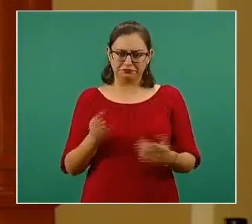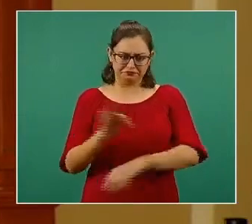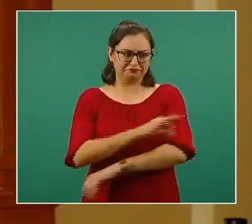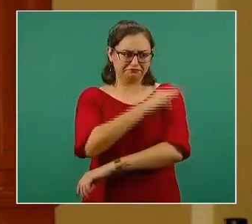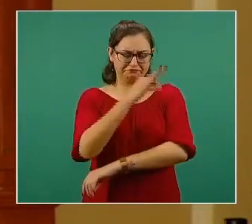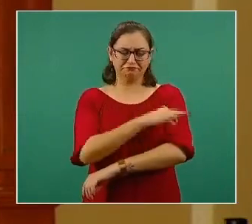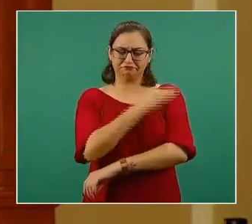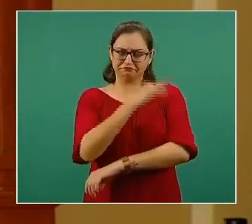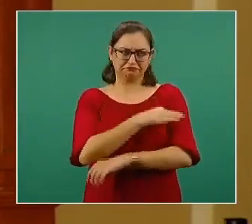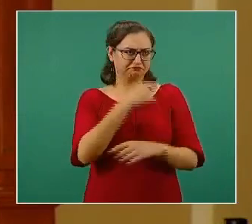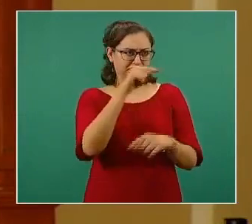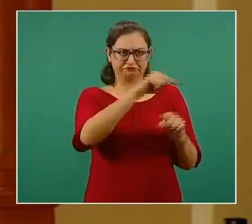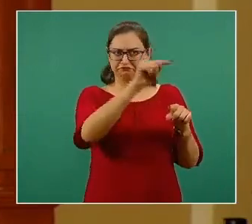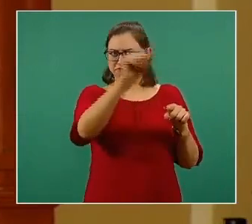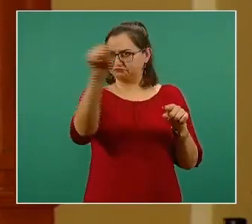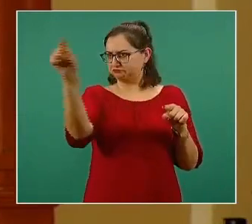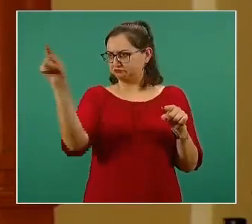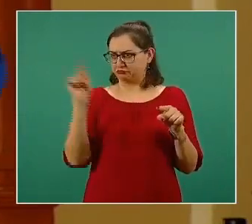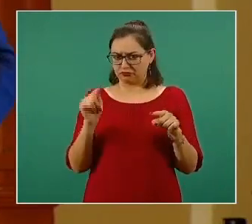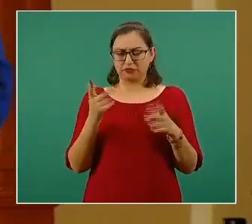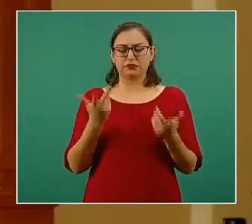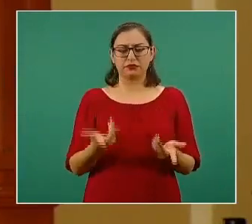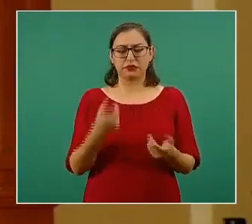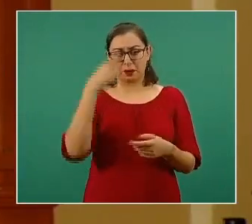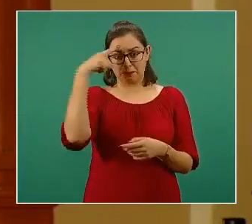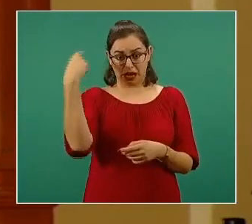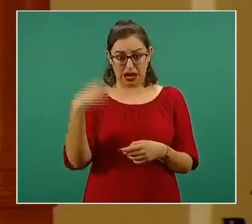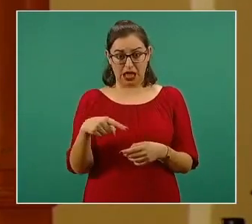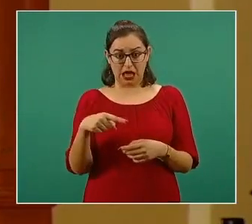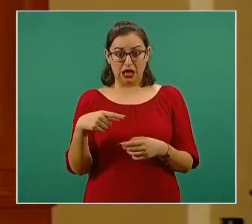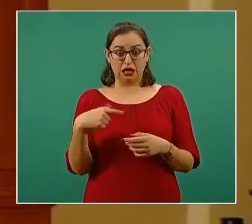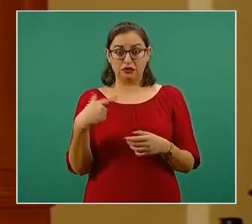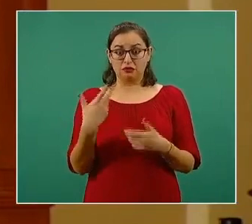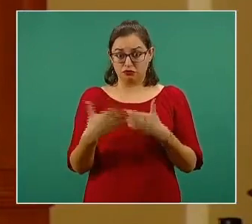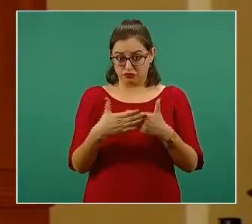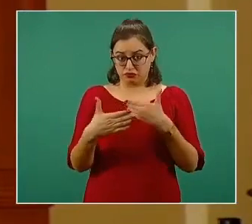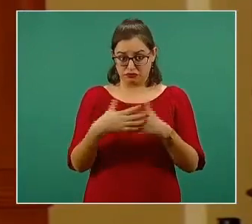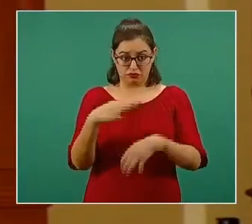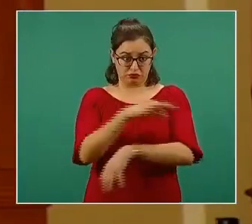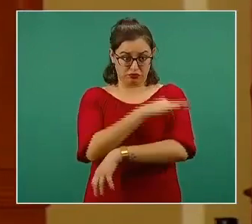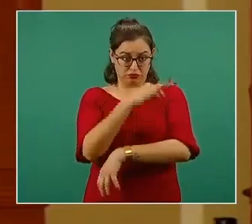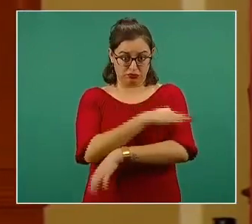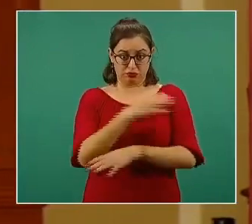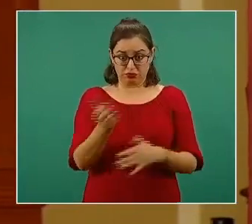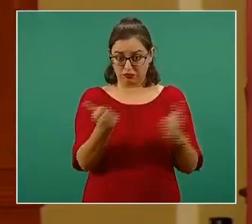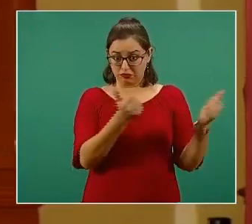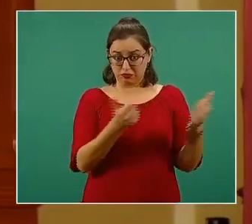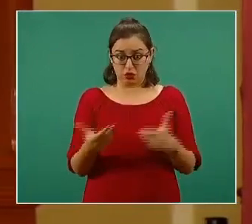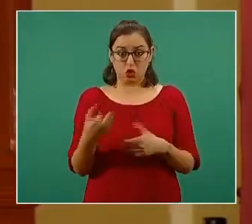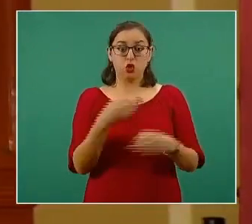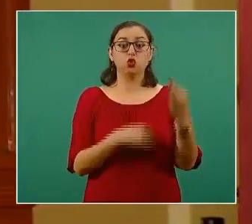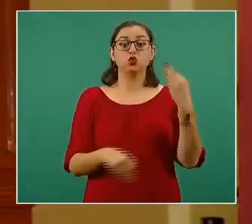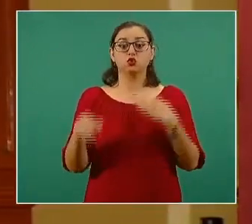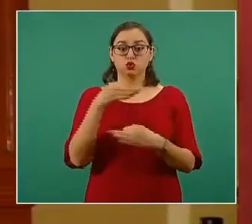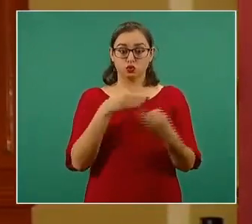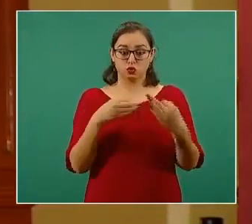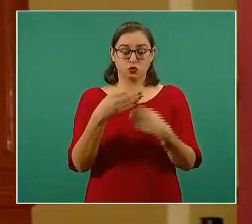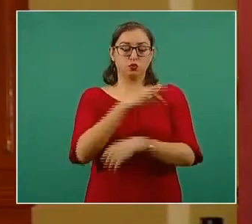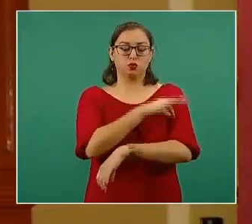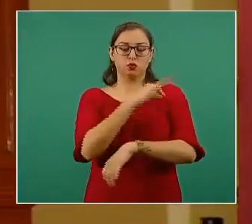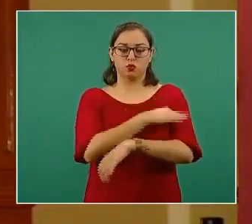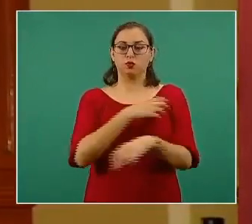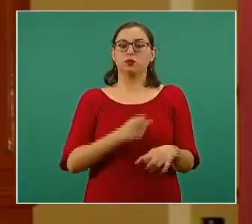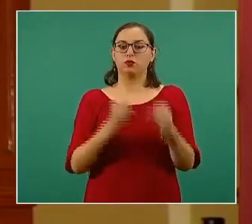vacunar en su localidad cuando llegue la vacuna contra el COVID. Todas las vacunas que se usan en México son vacunas seguras,